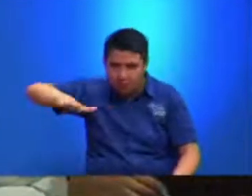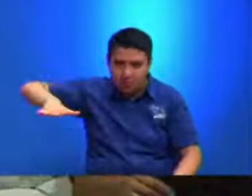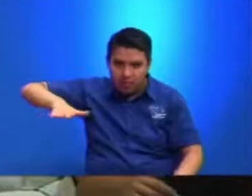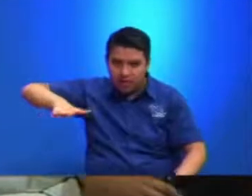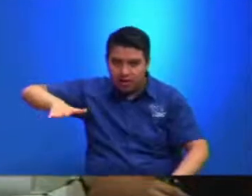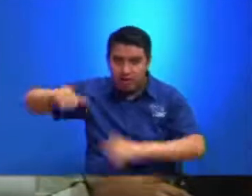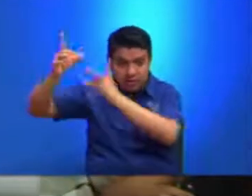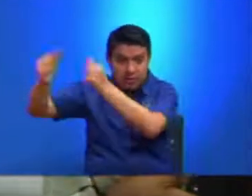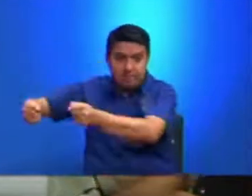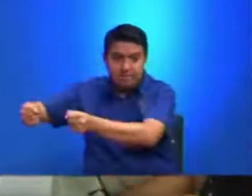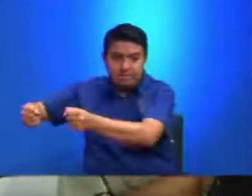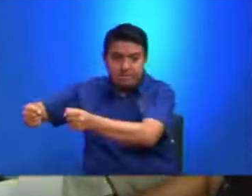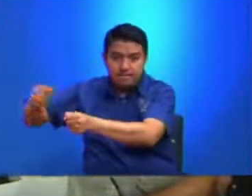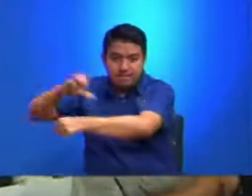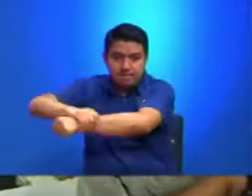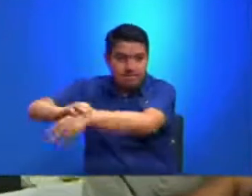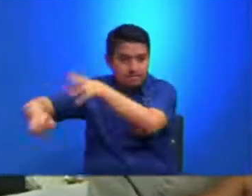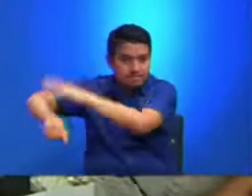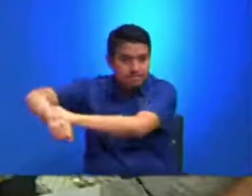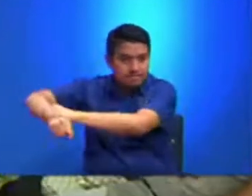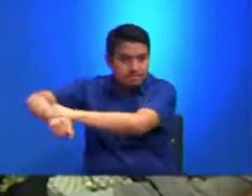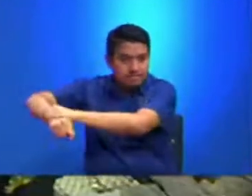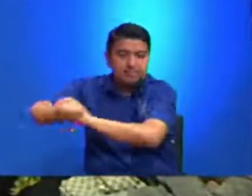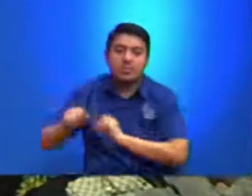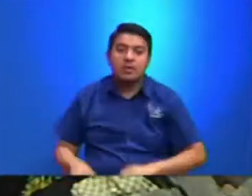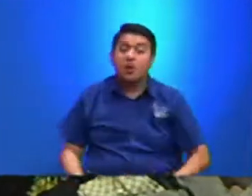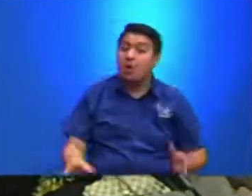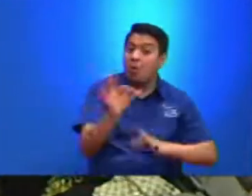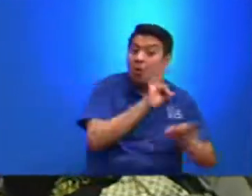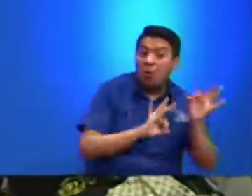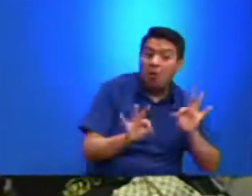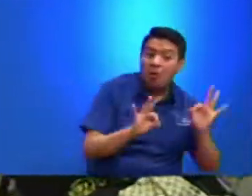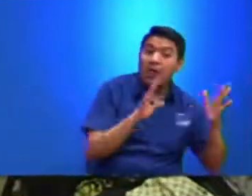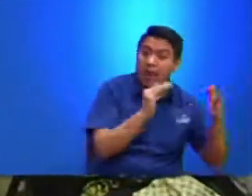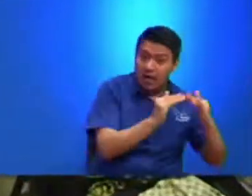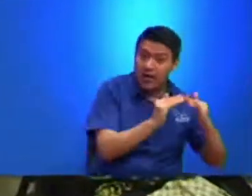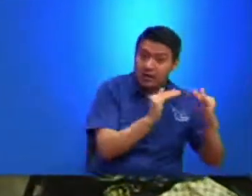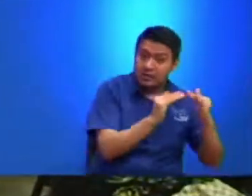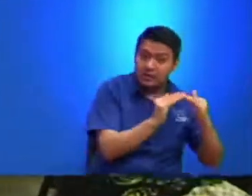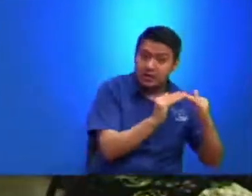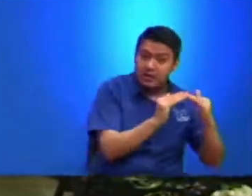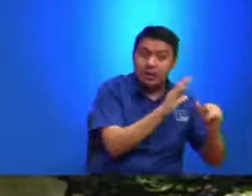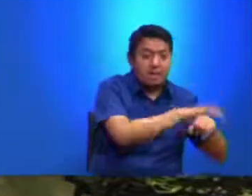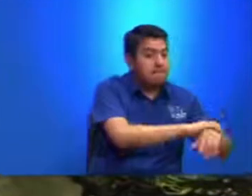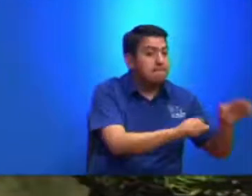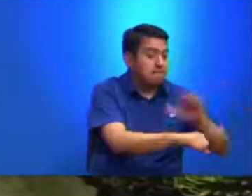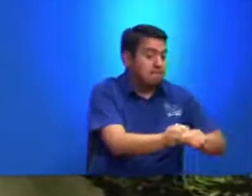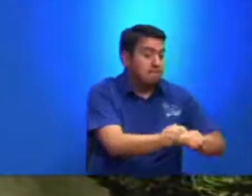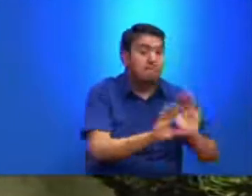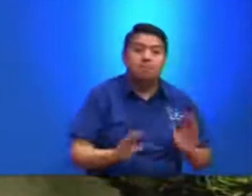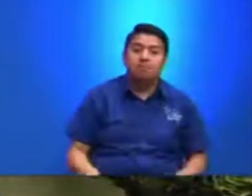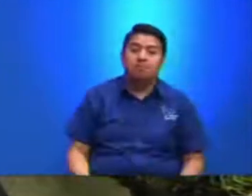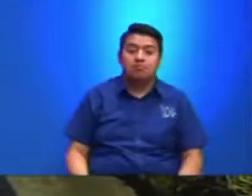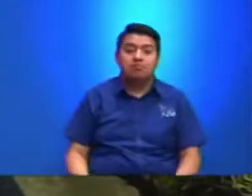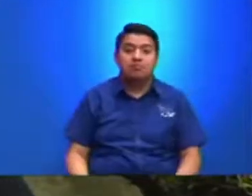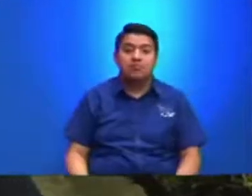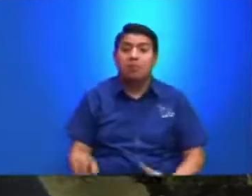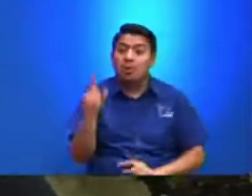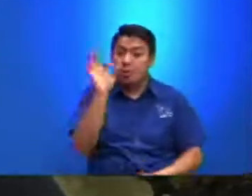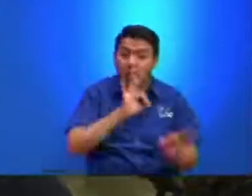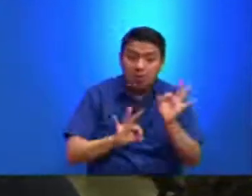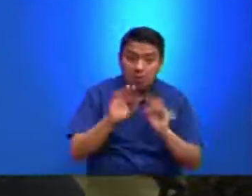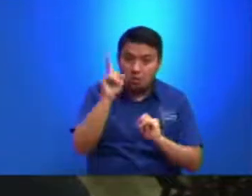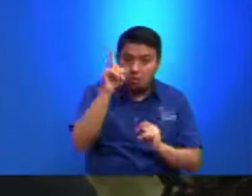su hogar por cárcel, en prisión domiciliaria. Otros pueden ser encarcelados en un